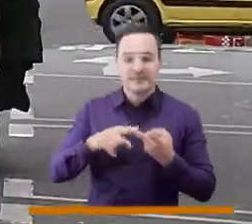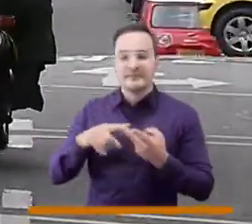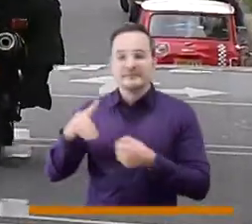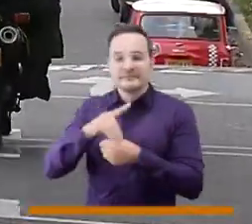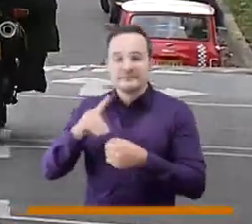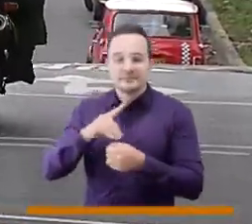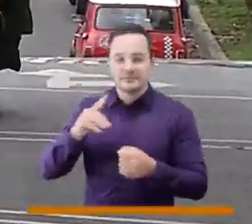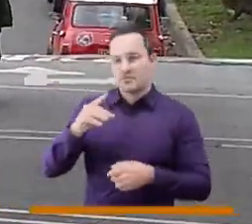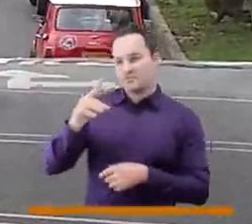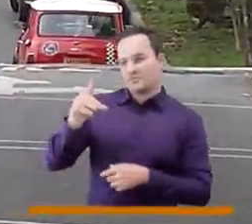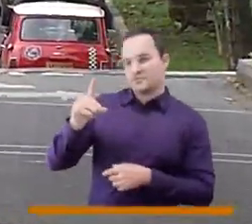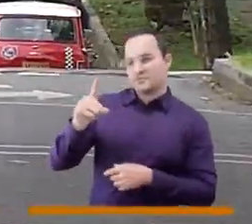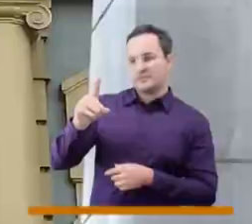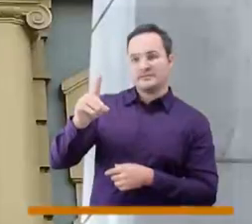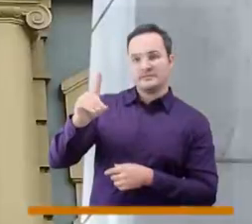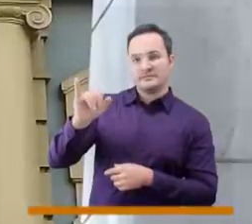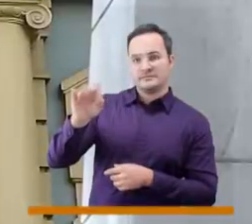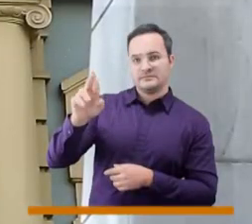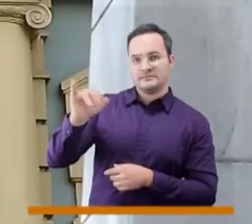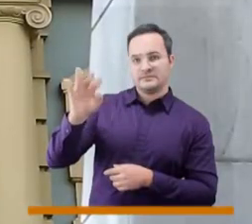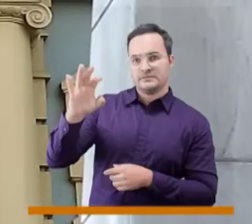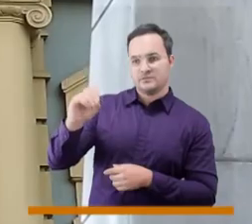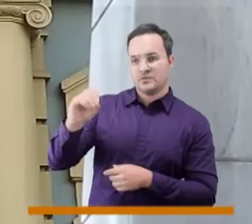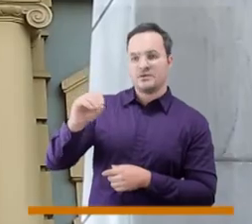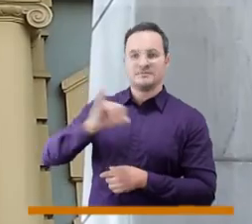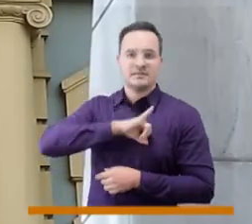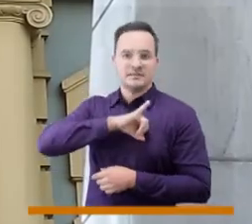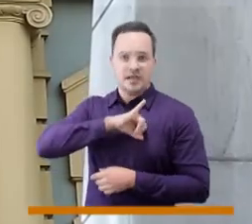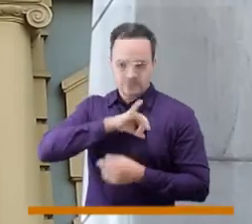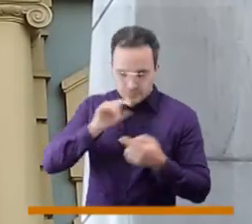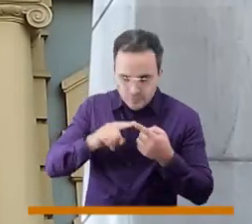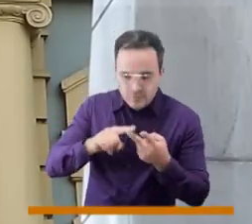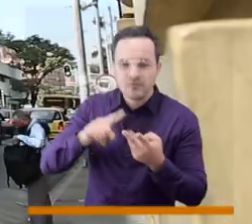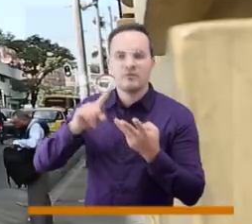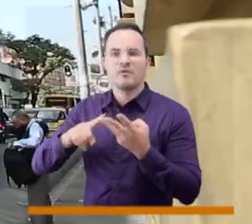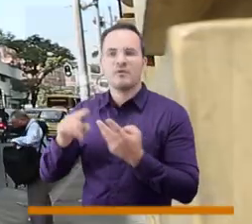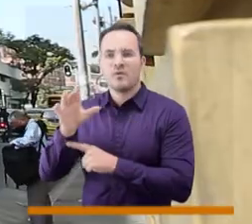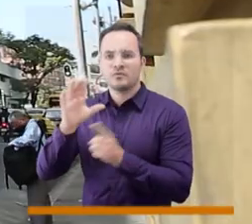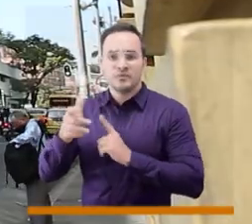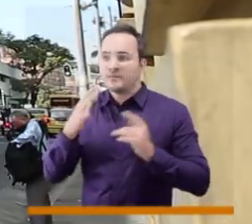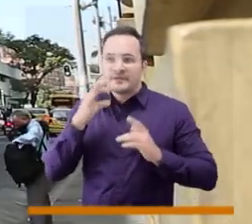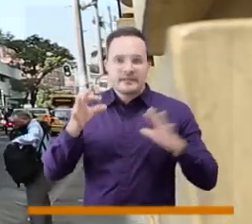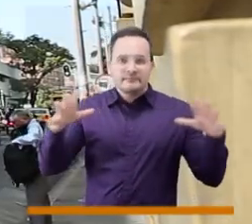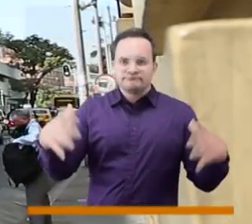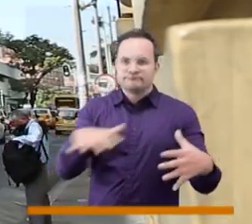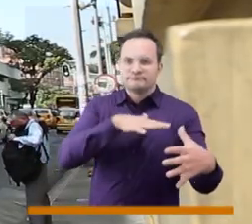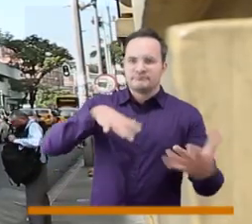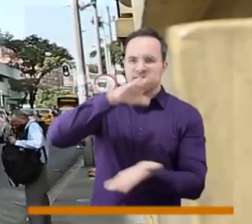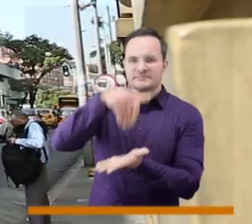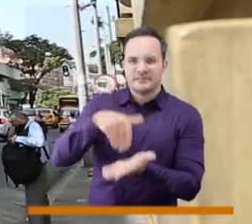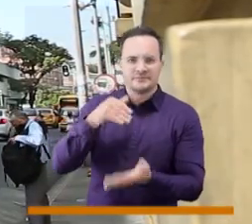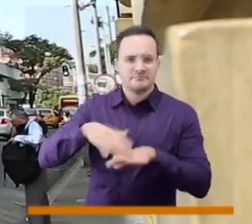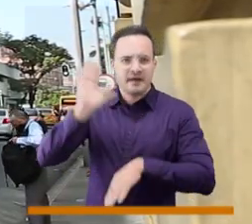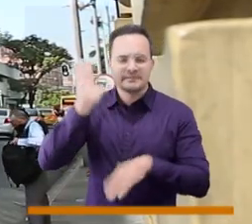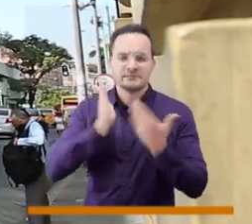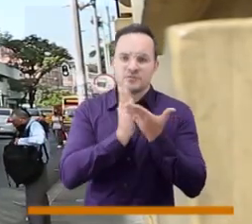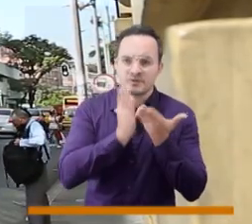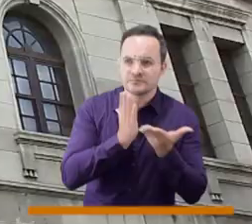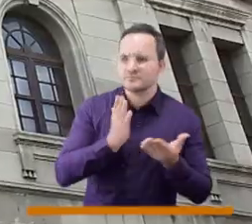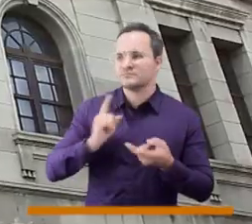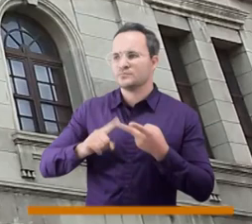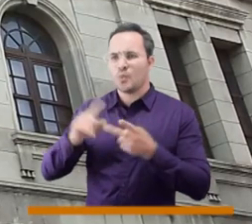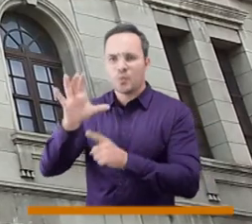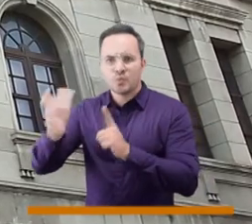cultural. El centro es el lugar por excelencia de los espacios educativos en Medellín. El centro es un lugar de educación y cultura, están la mayoría